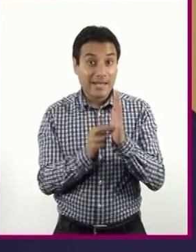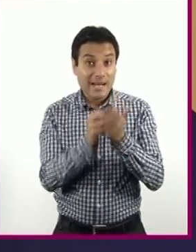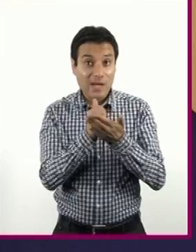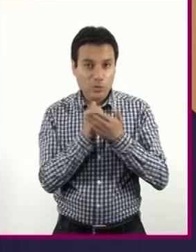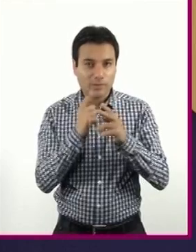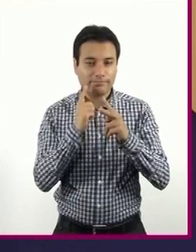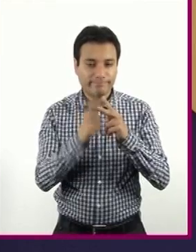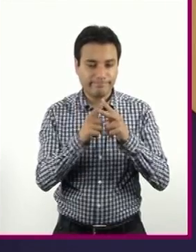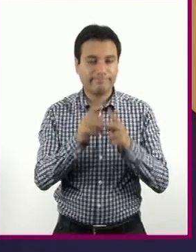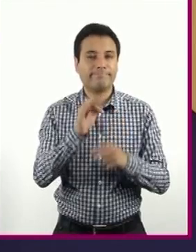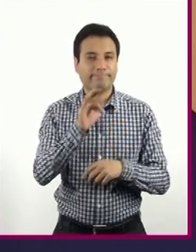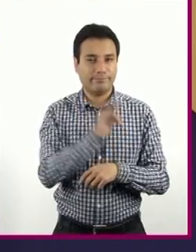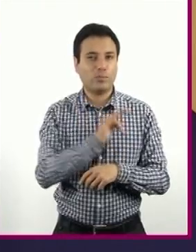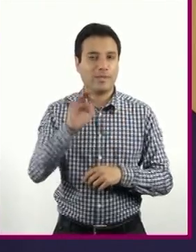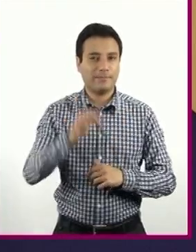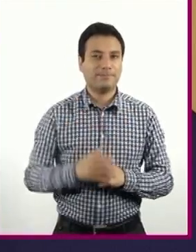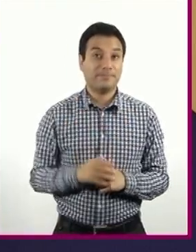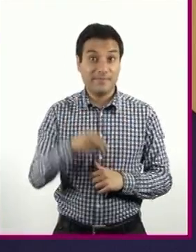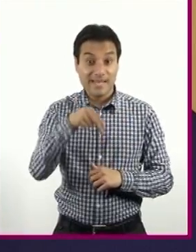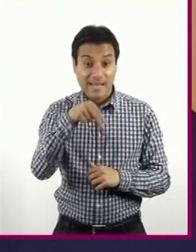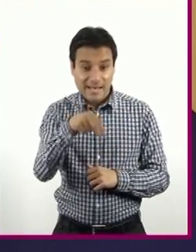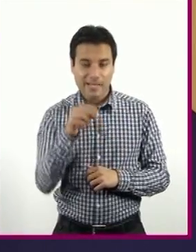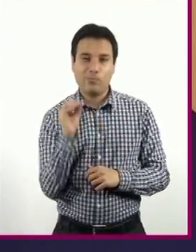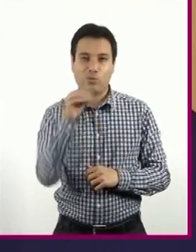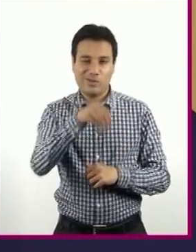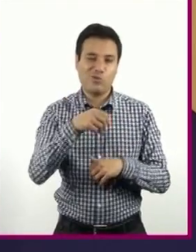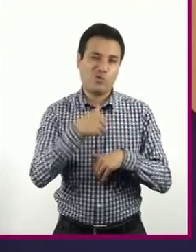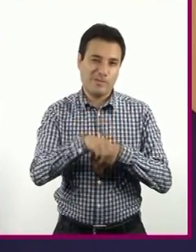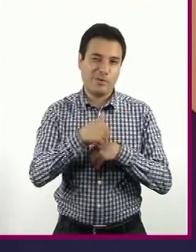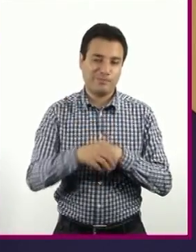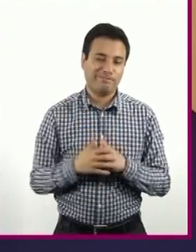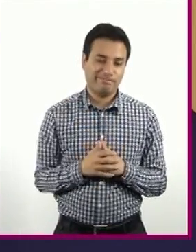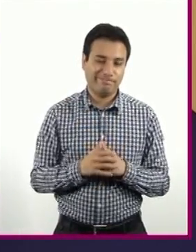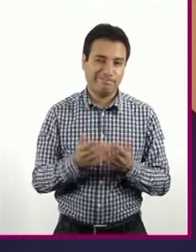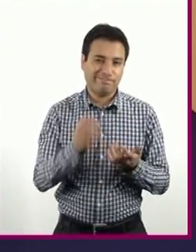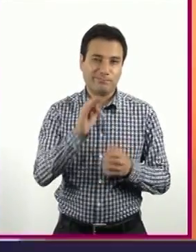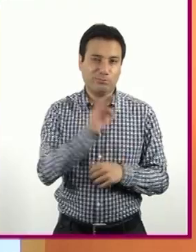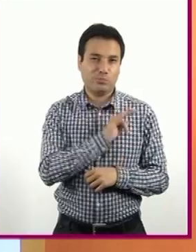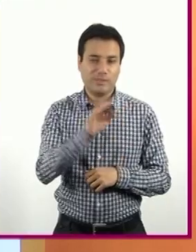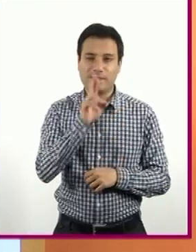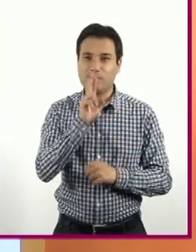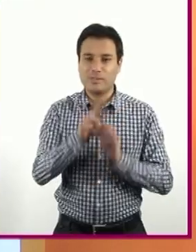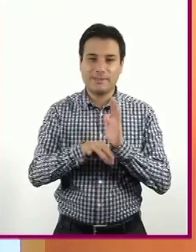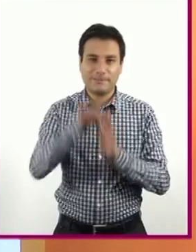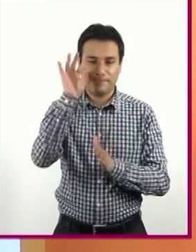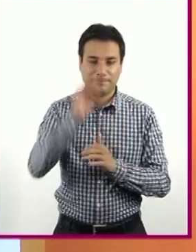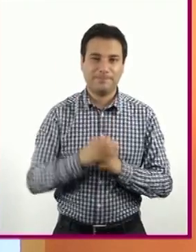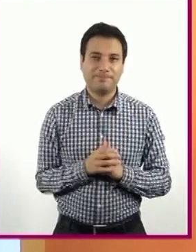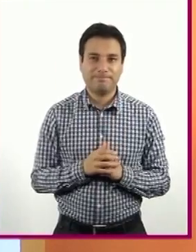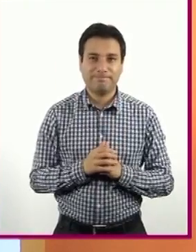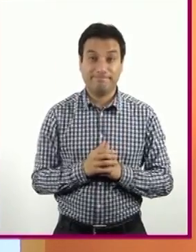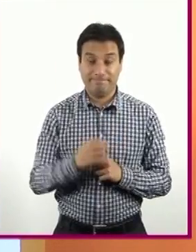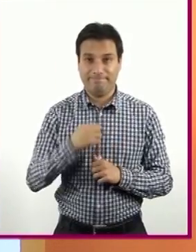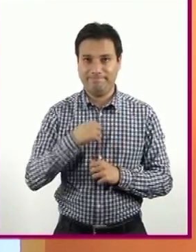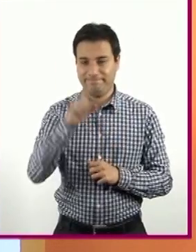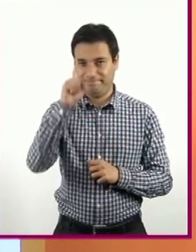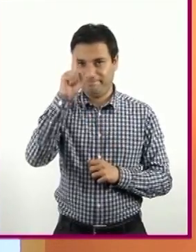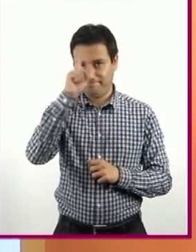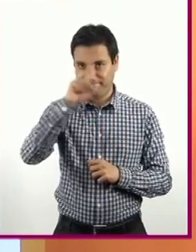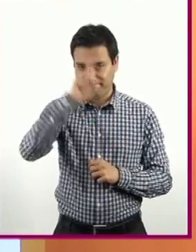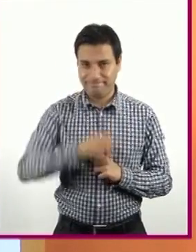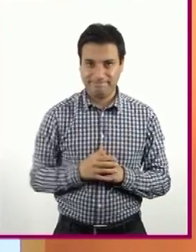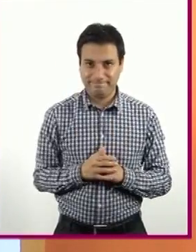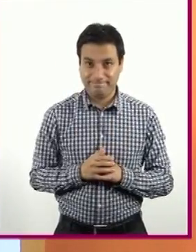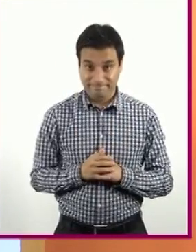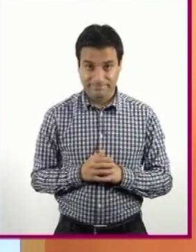sucesión sustituyendo en n las posiciones del término que se busca. Les sugiero ubicar